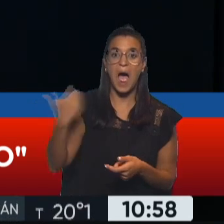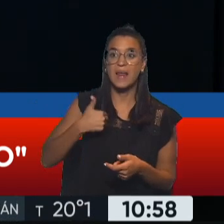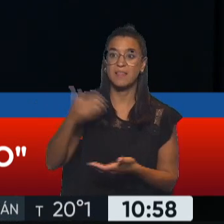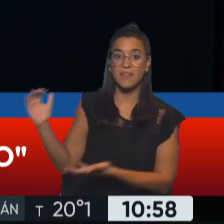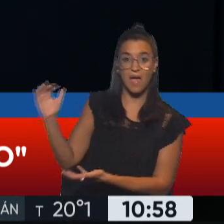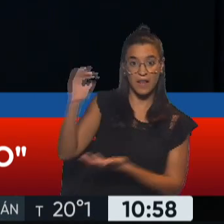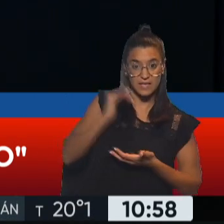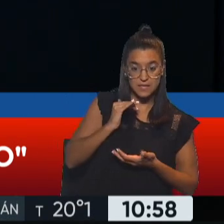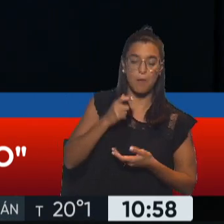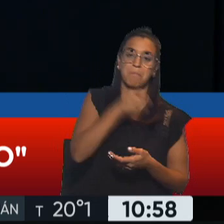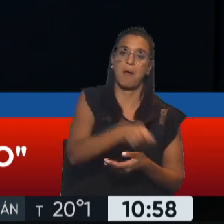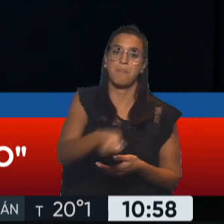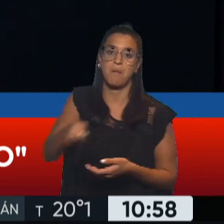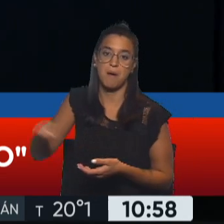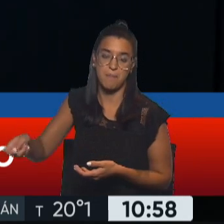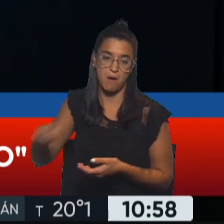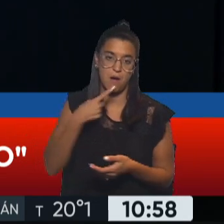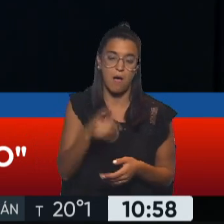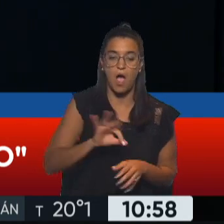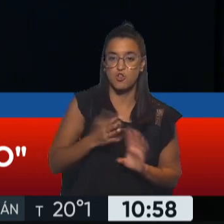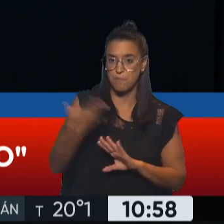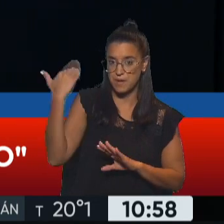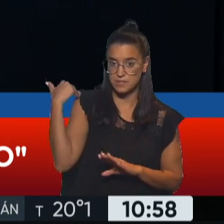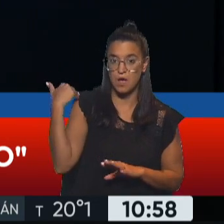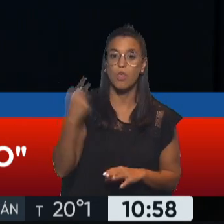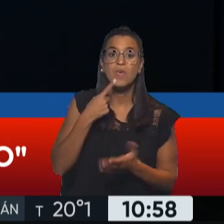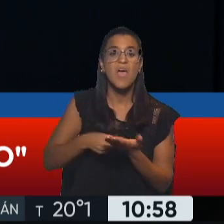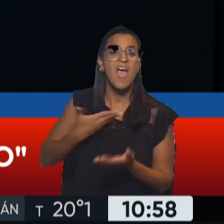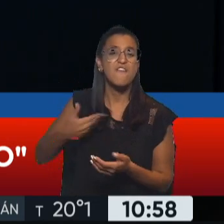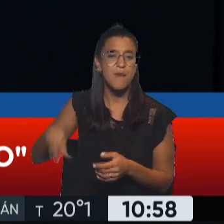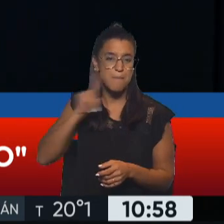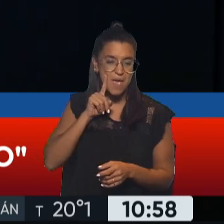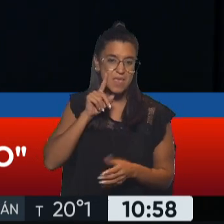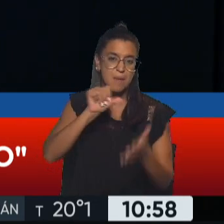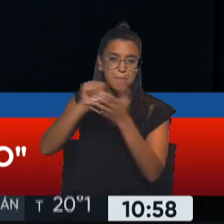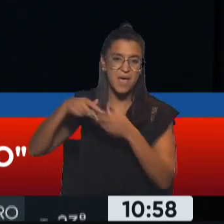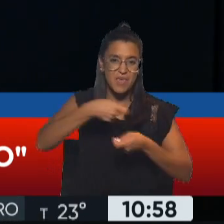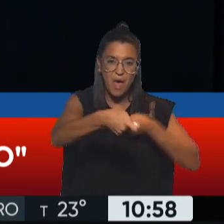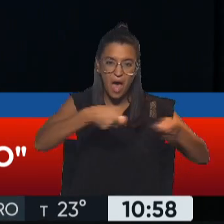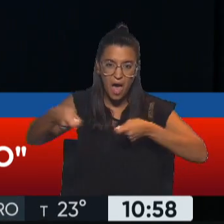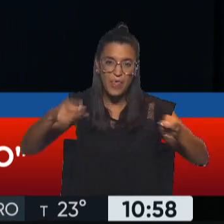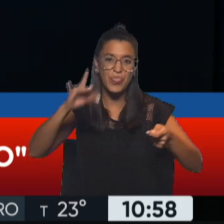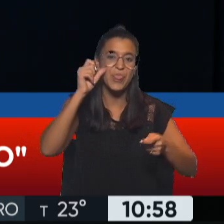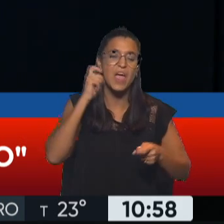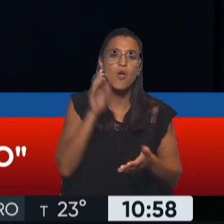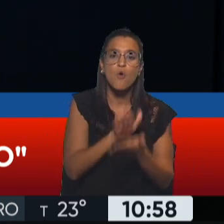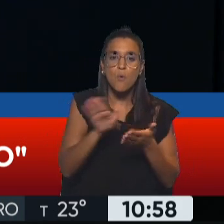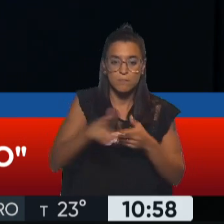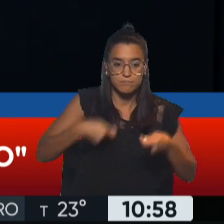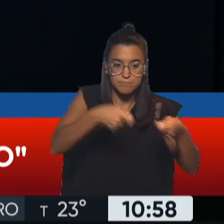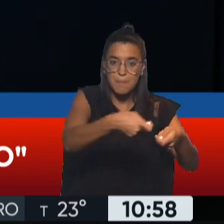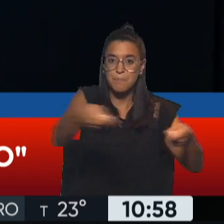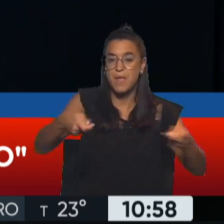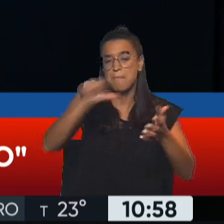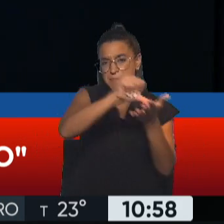recibido durante el año pasado, luego de la decisión del Fondo Monetario Internacional de dar una nueva asignación en el